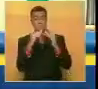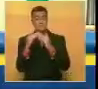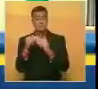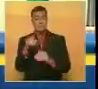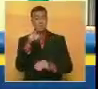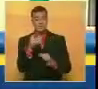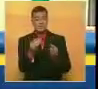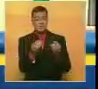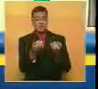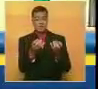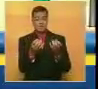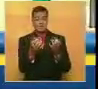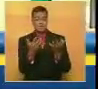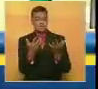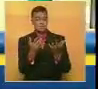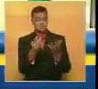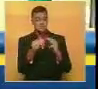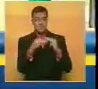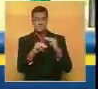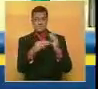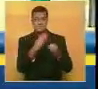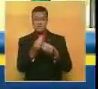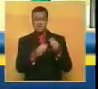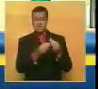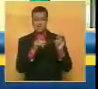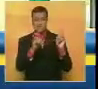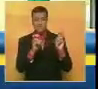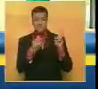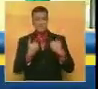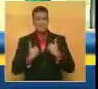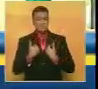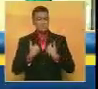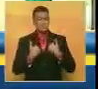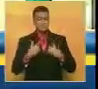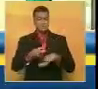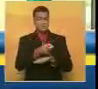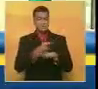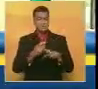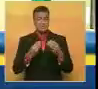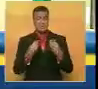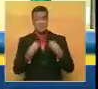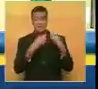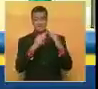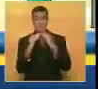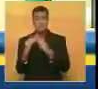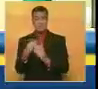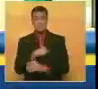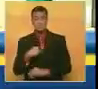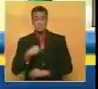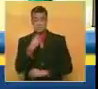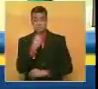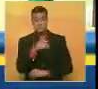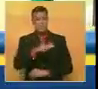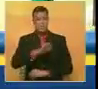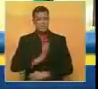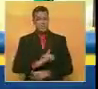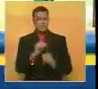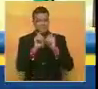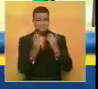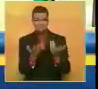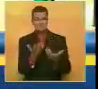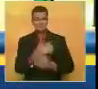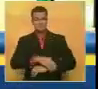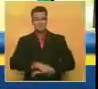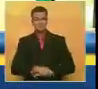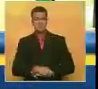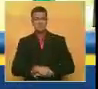esta cantidad de mensajes que se han enviado del tema de la preocupación de este gobierno por la vivienda, nosotros decimos, ¿dónde están las viviendas?